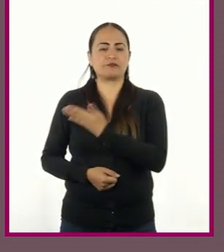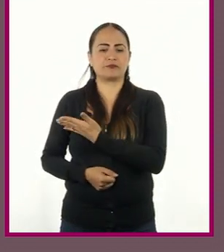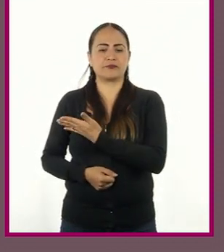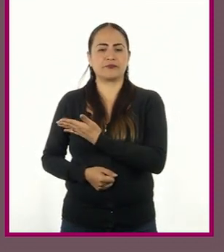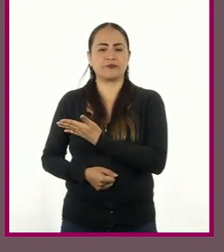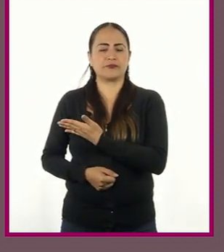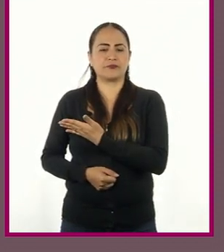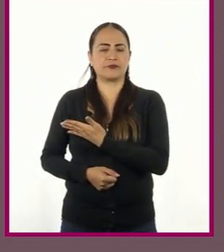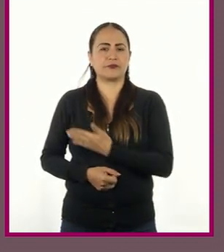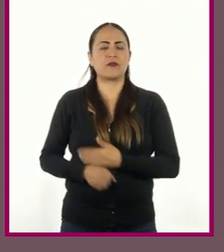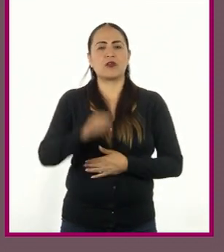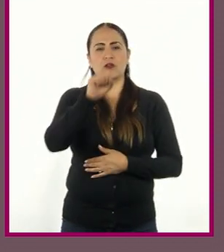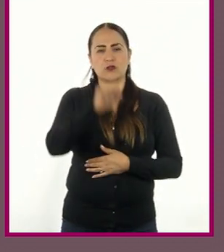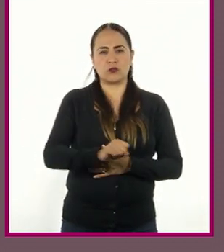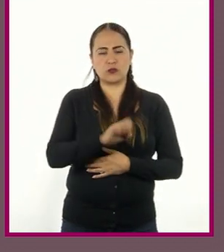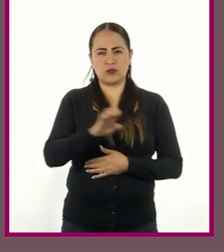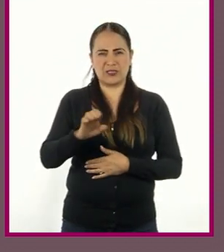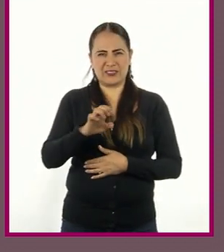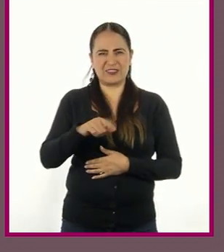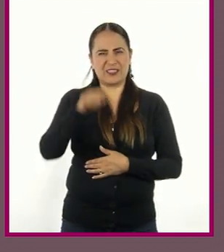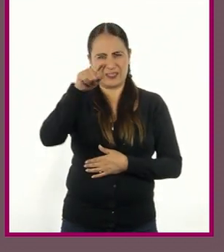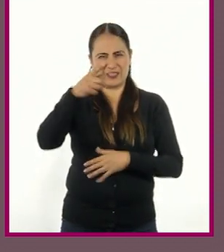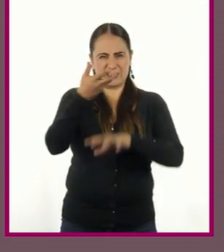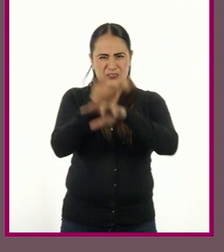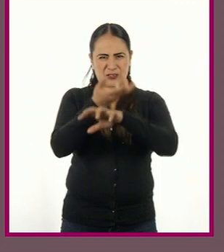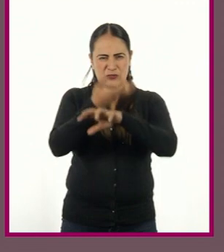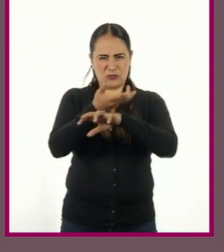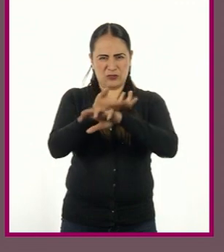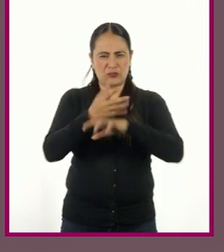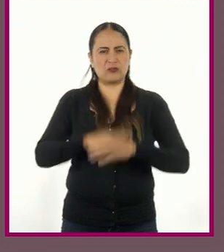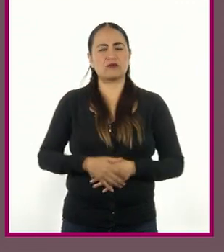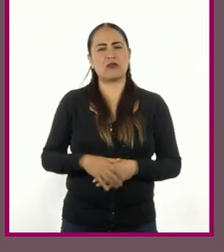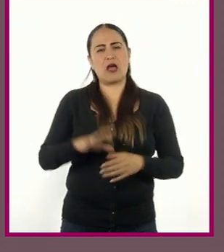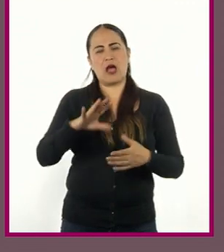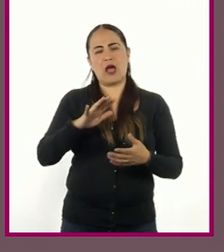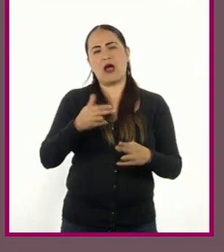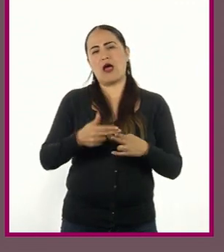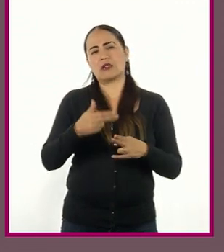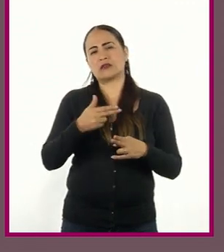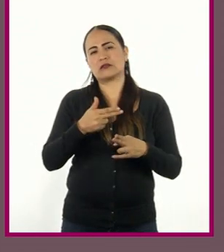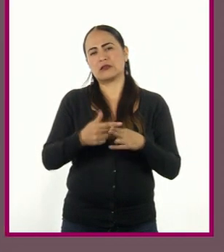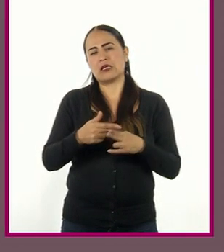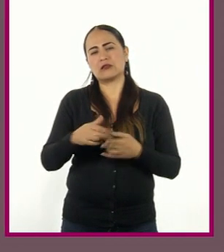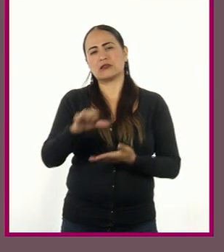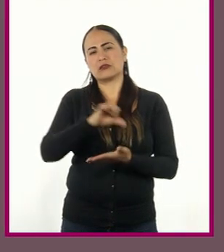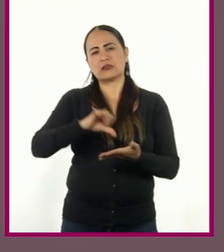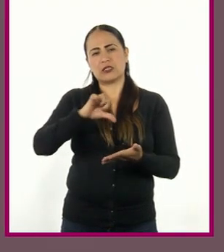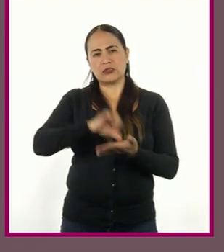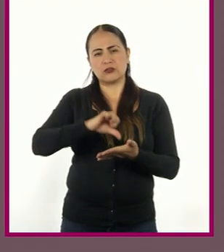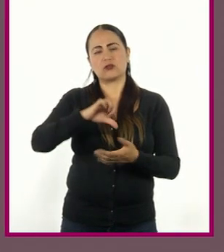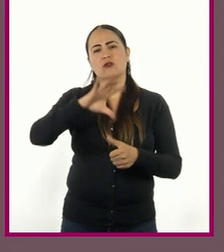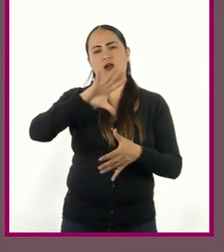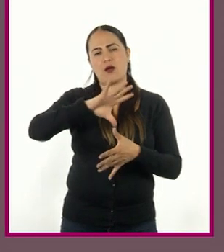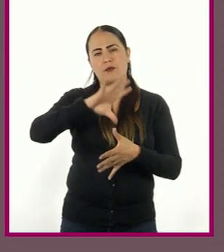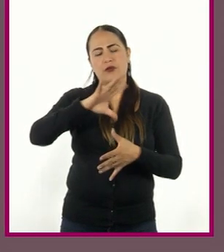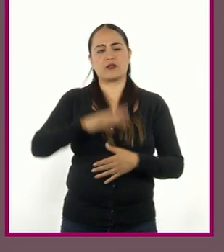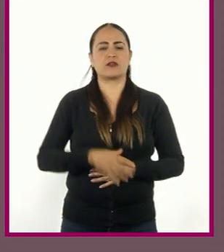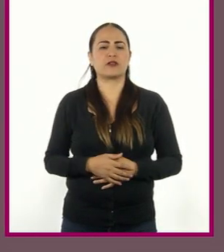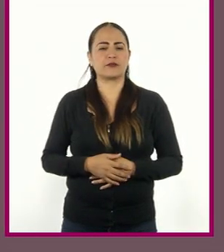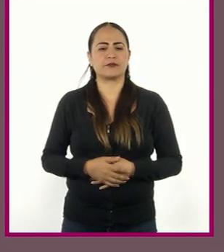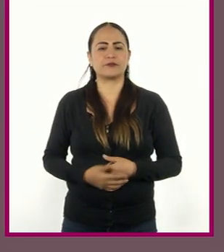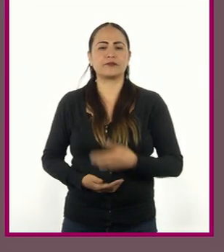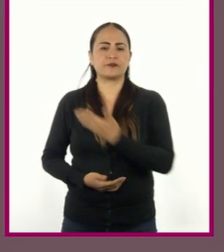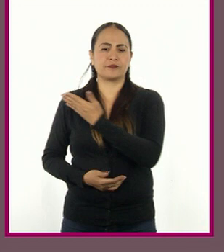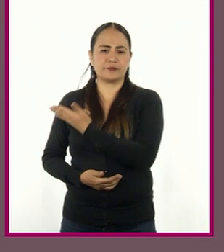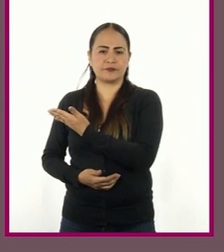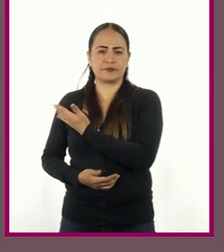hoy sería el sureste de los Estados Unidos de América hasta una parte de Centroamérica. En Sudamérica se proclamaría la formación